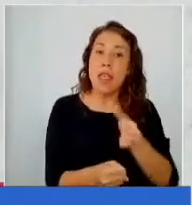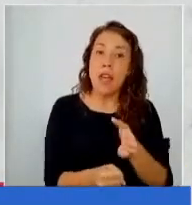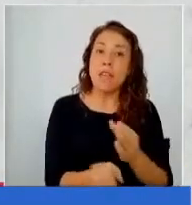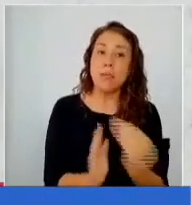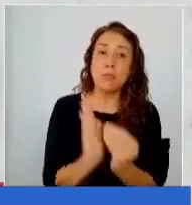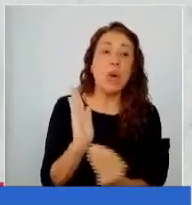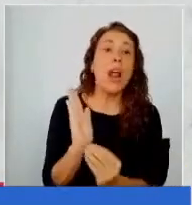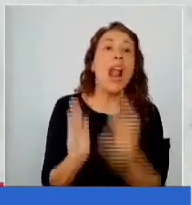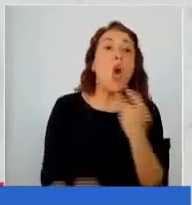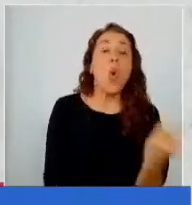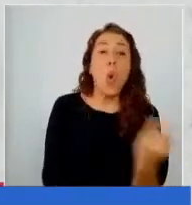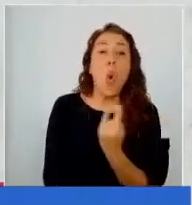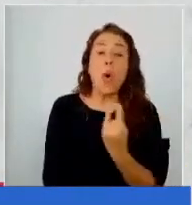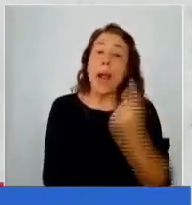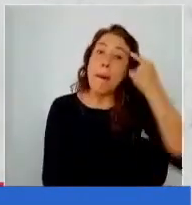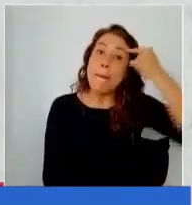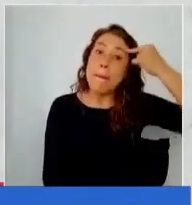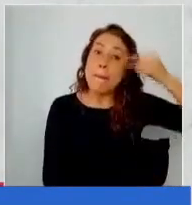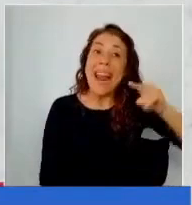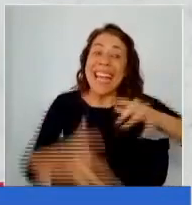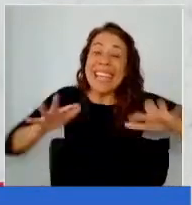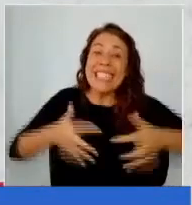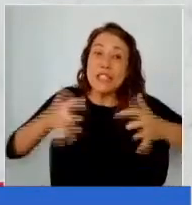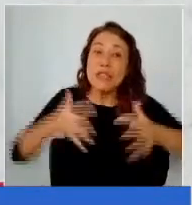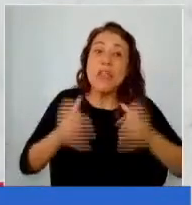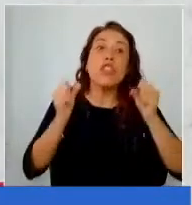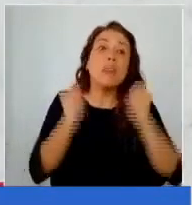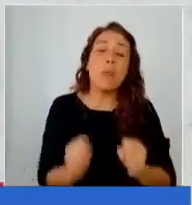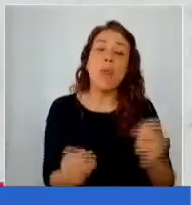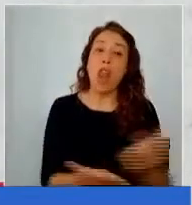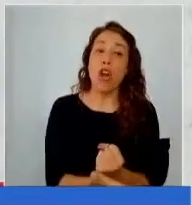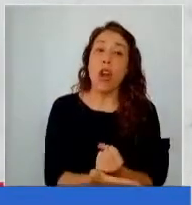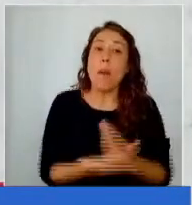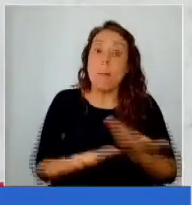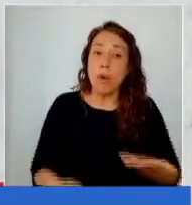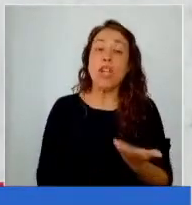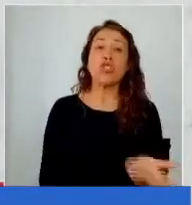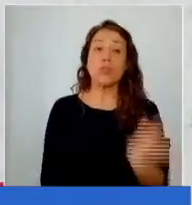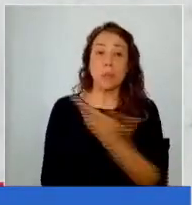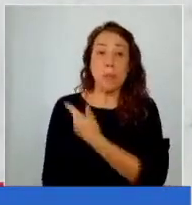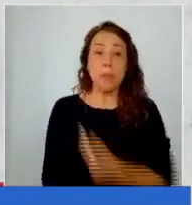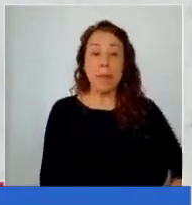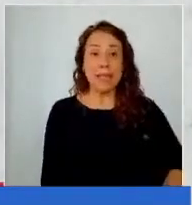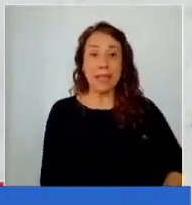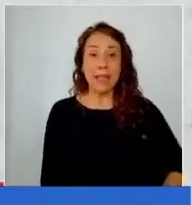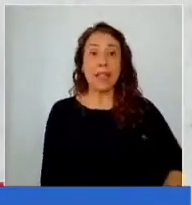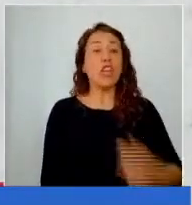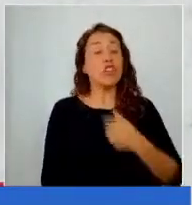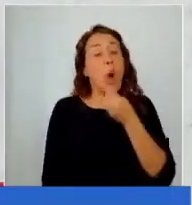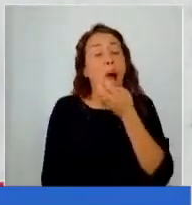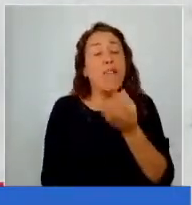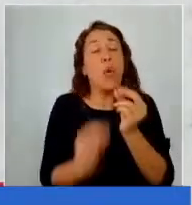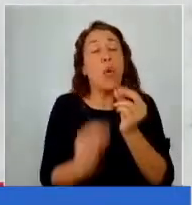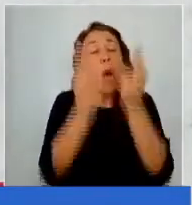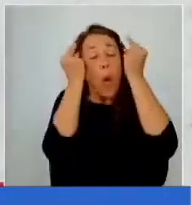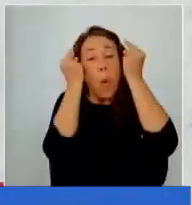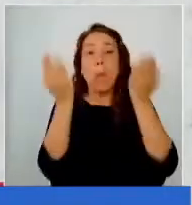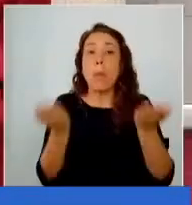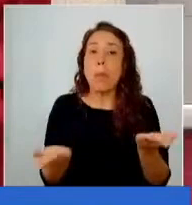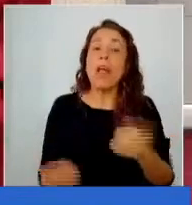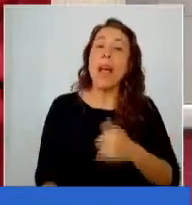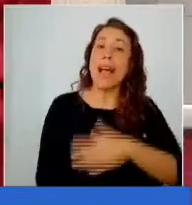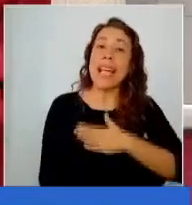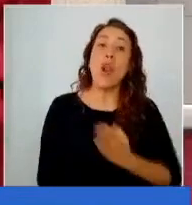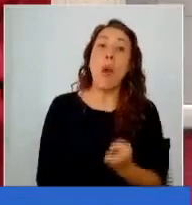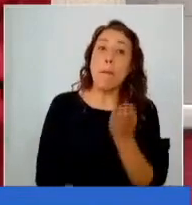para que este esfuerzo sea posible por eso presidente desde aquí y con humildad le quiero pedir